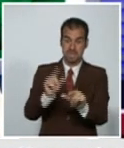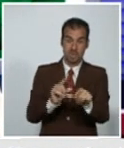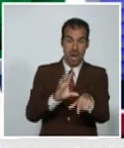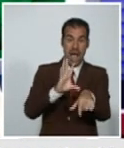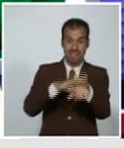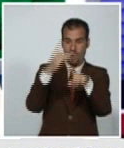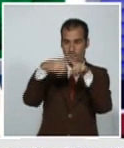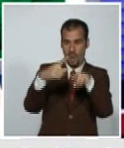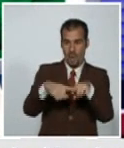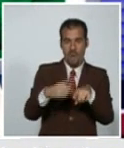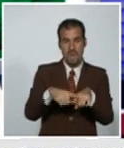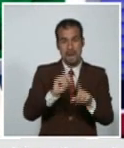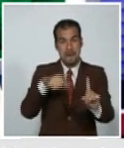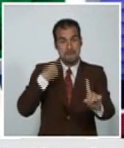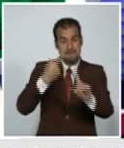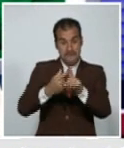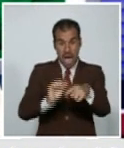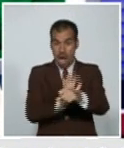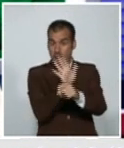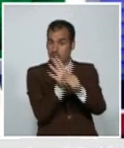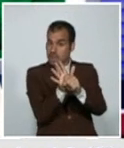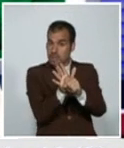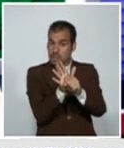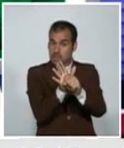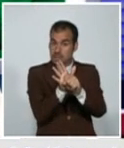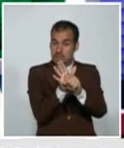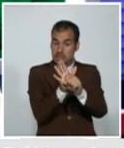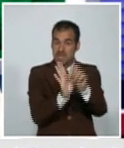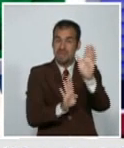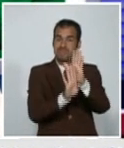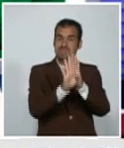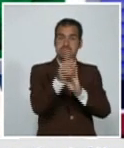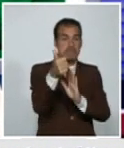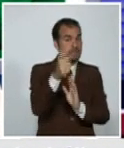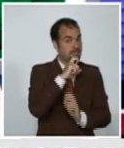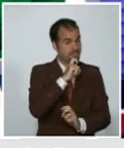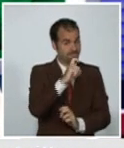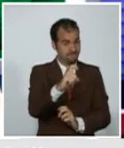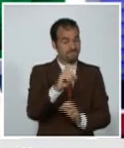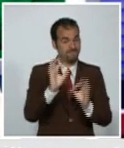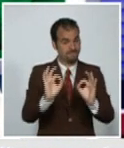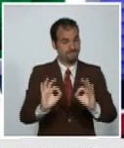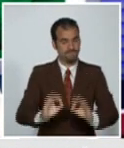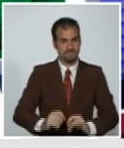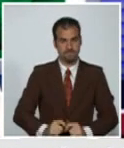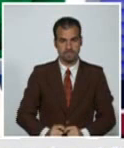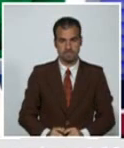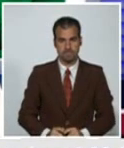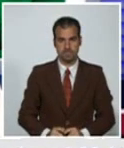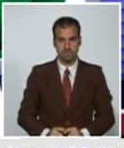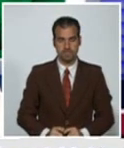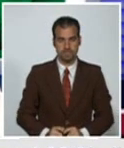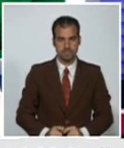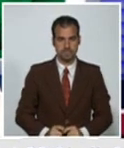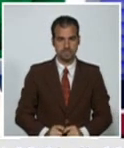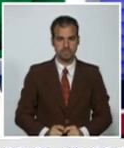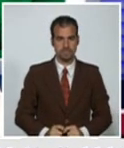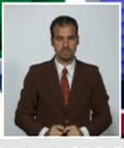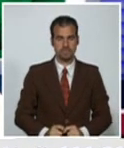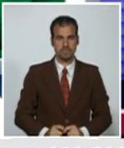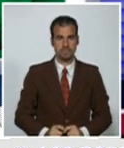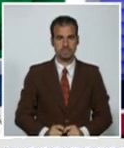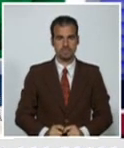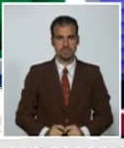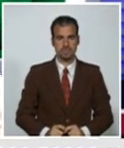la enfermedad pues sea un tanto complicada. Esta paciente inicialmente